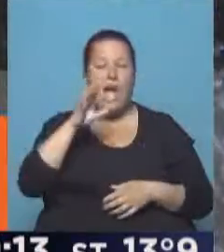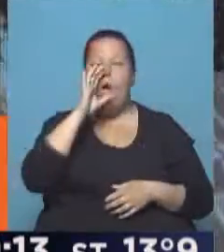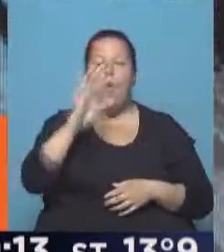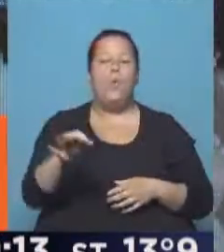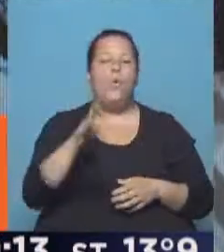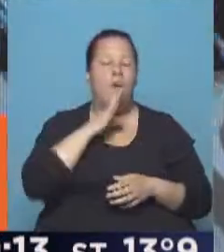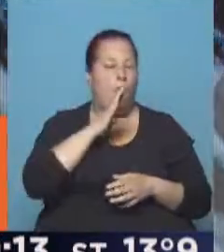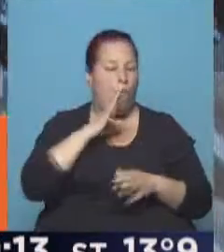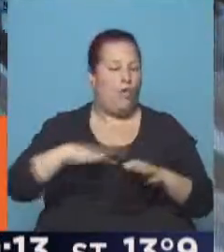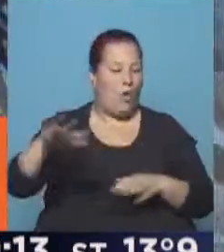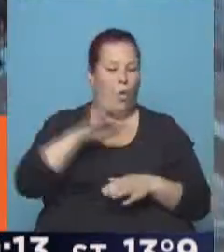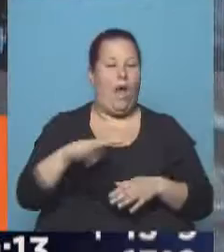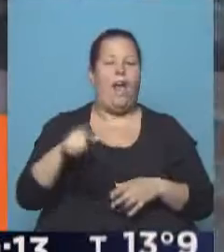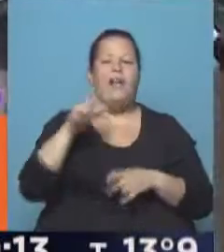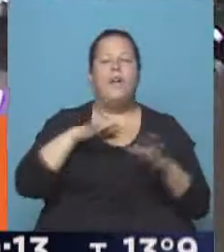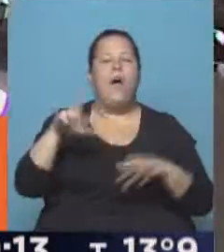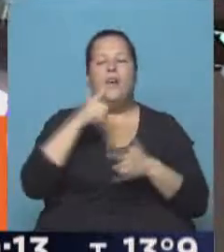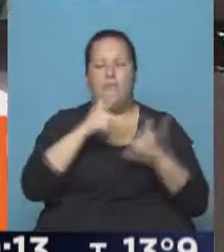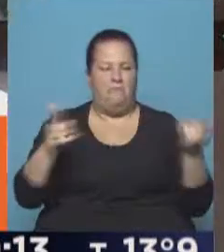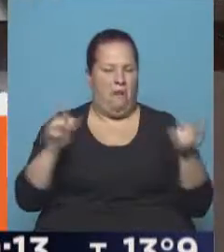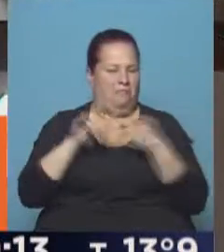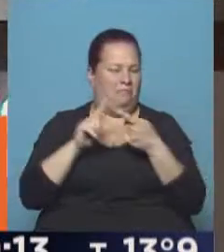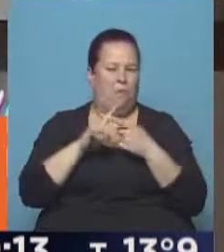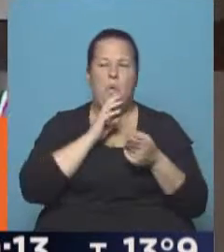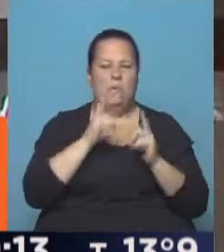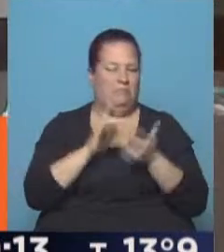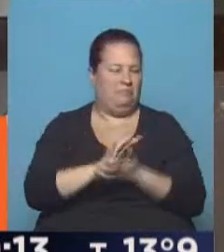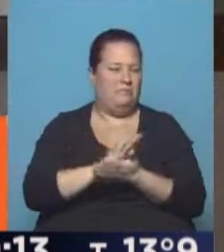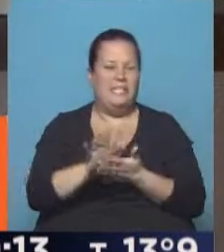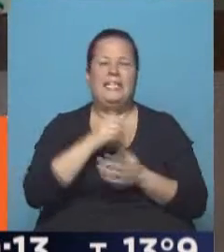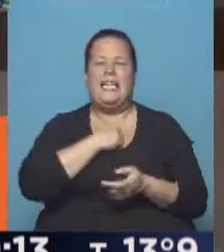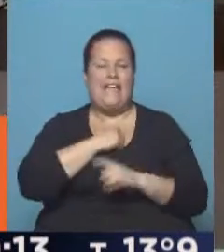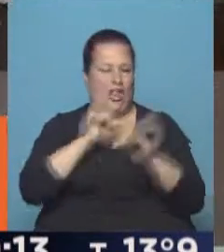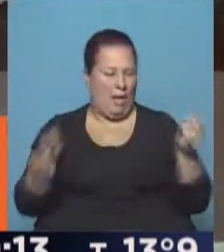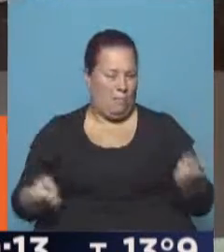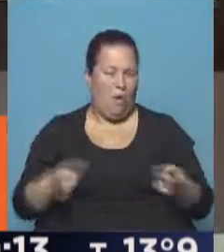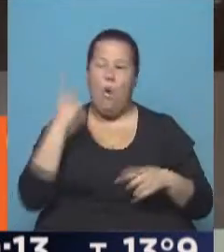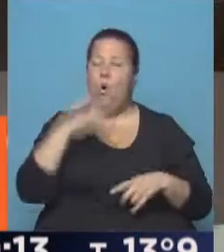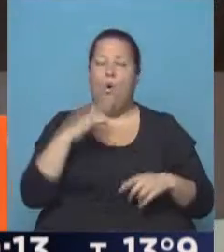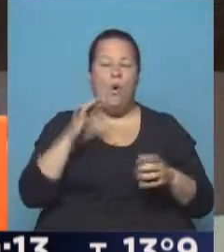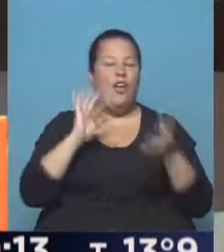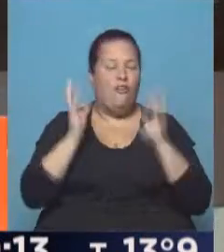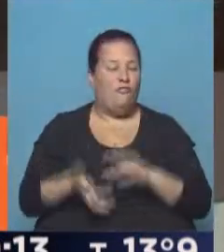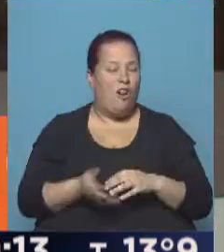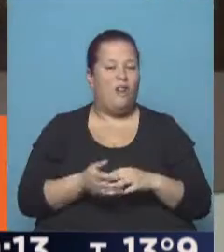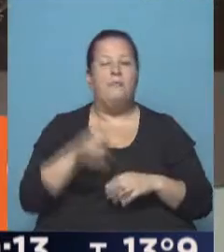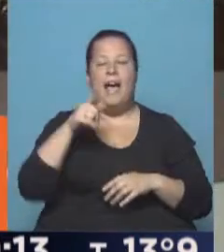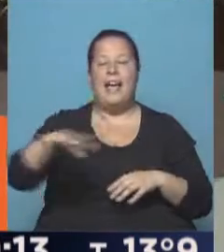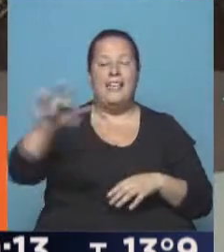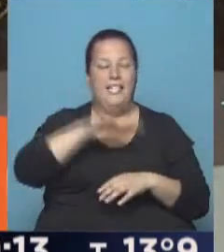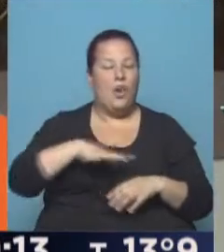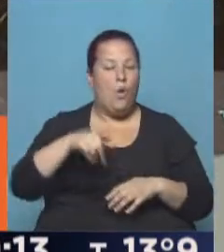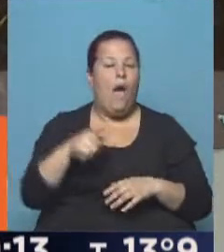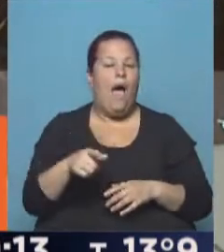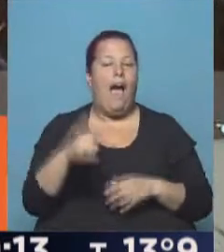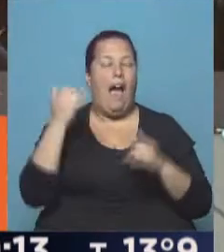hubo judíos en la zona y la zona no tiene ninguna relación con los judíos ni con los cristianos, y que la única razón por la cual esa zona